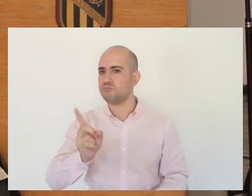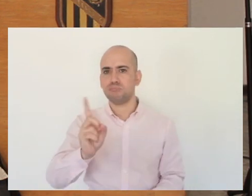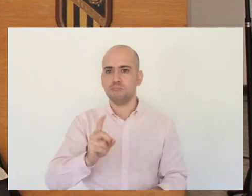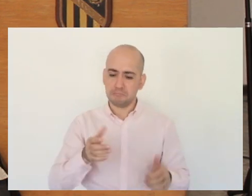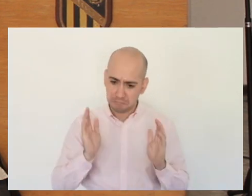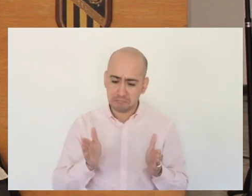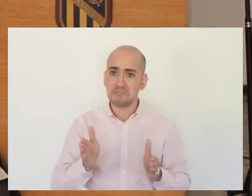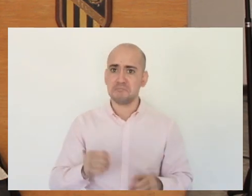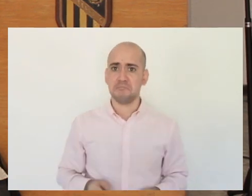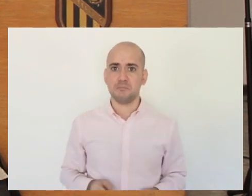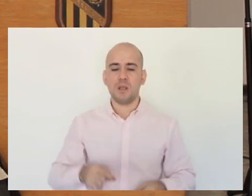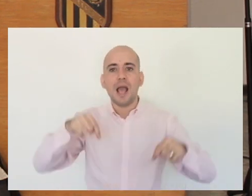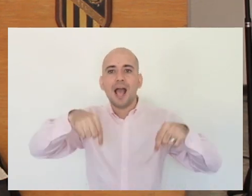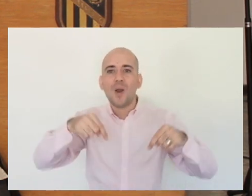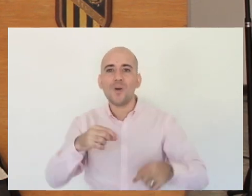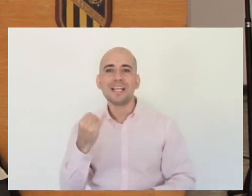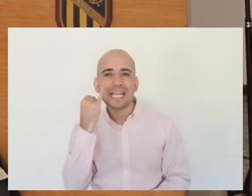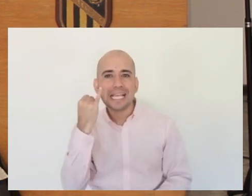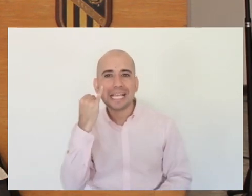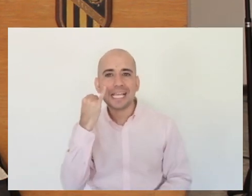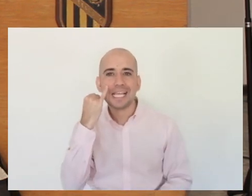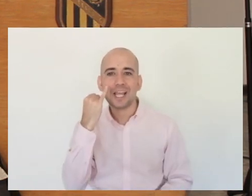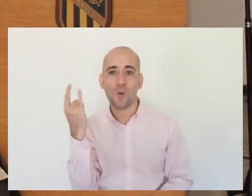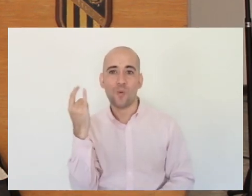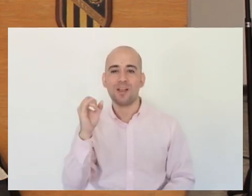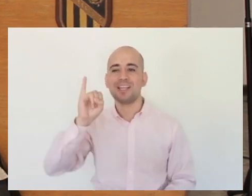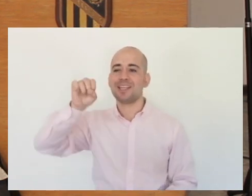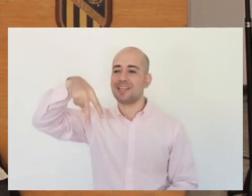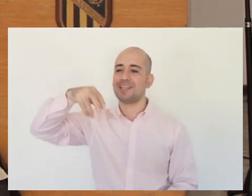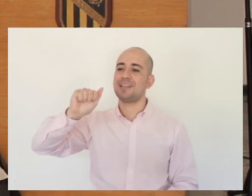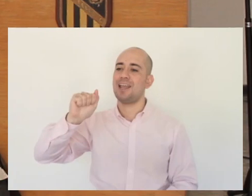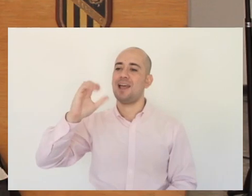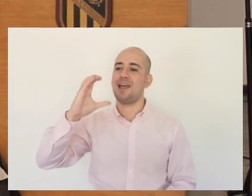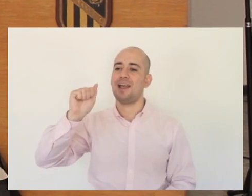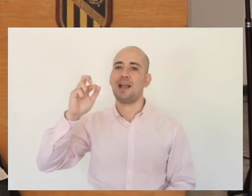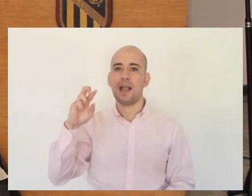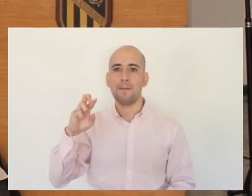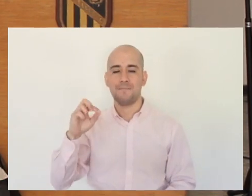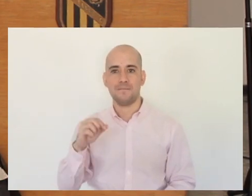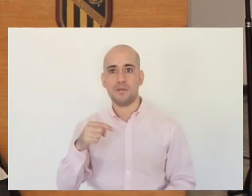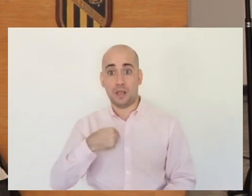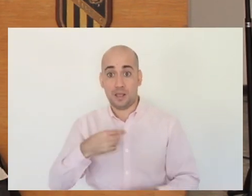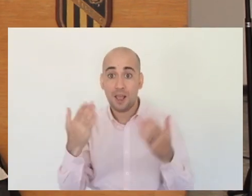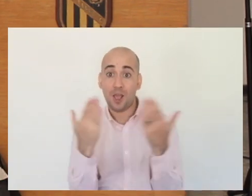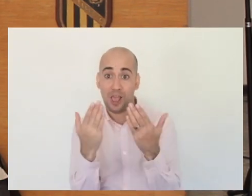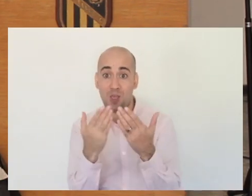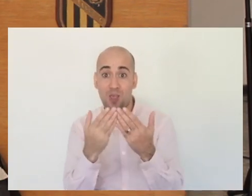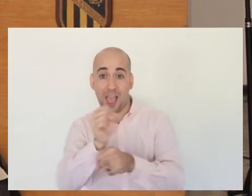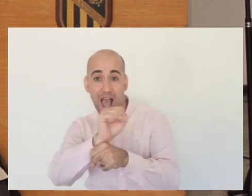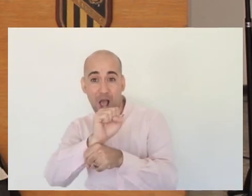rendirme. Hoy en día ya estoy matriculado en la Universidad Tecnológica de Chile, INACAP, en la carrera de Ingeniería Mecánica